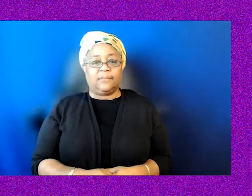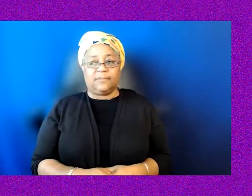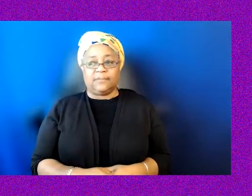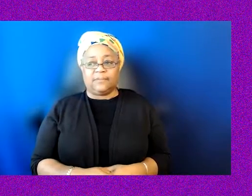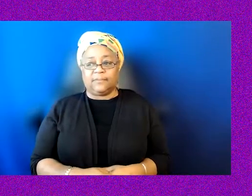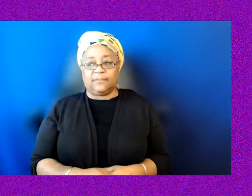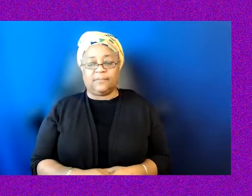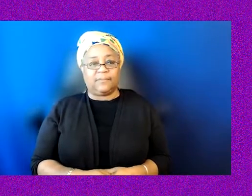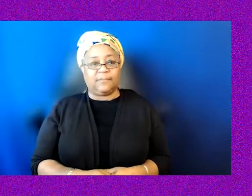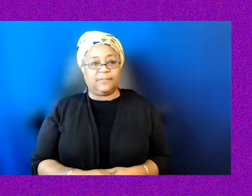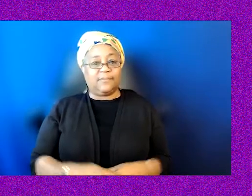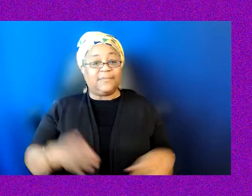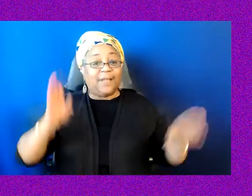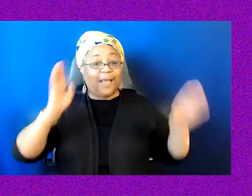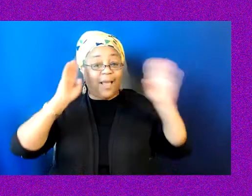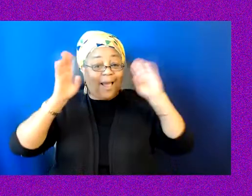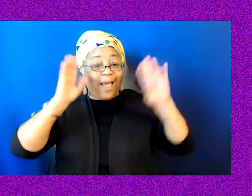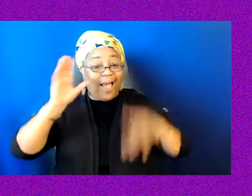Hey, AMC.